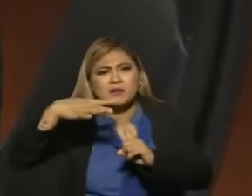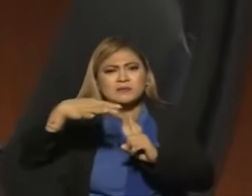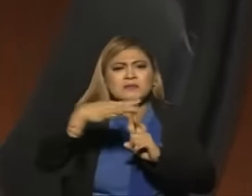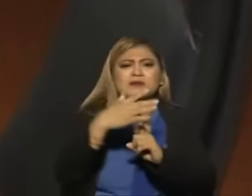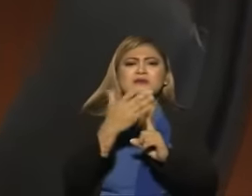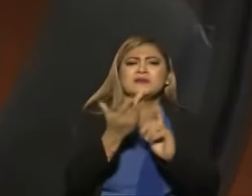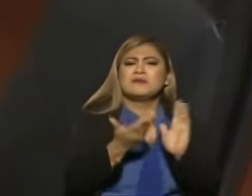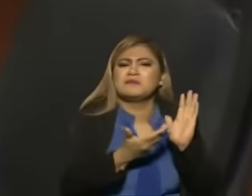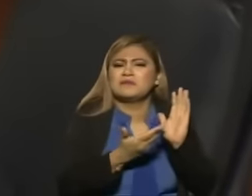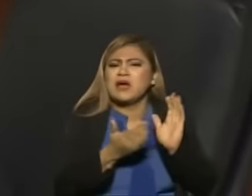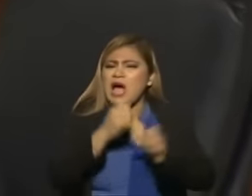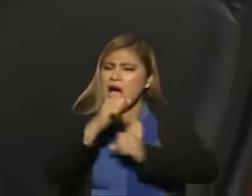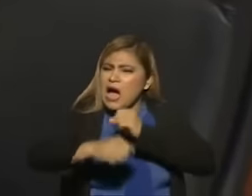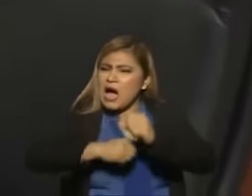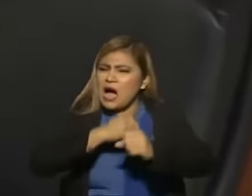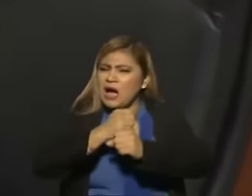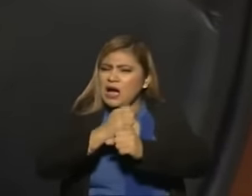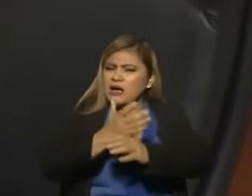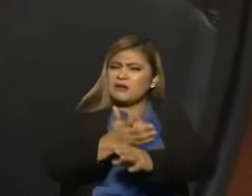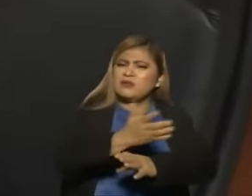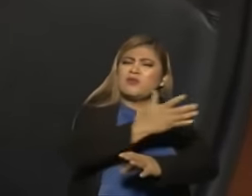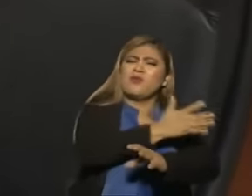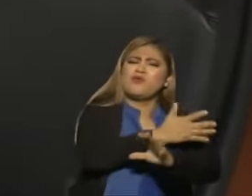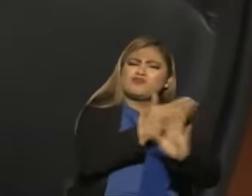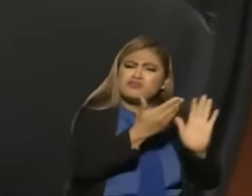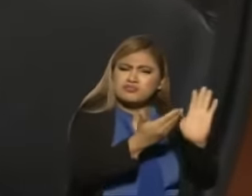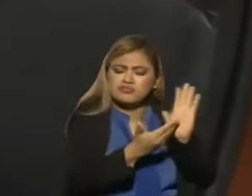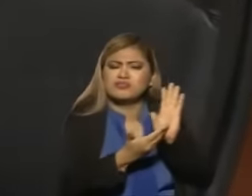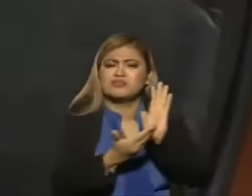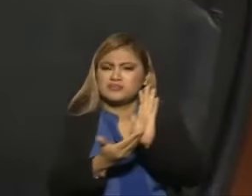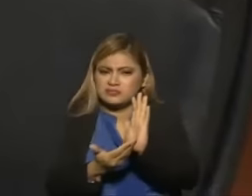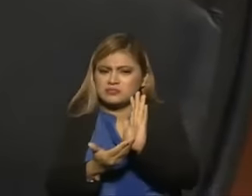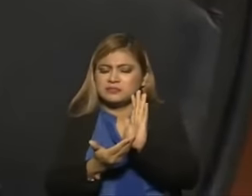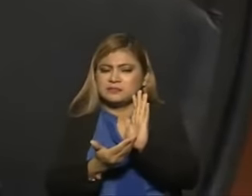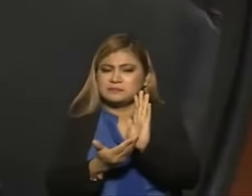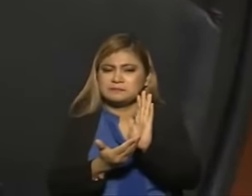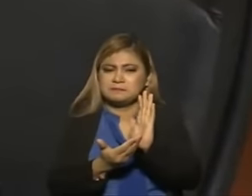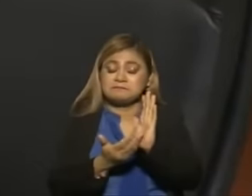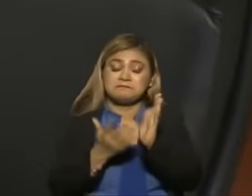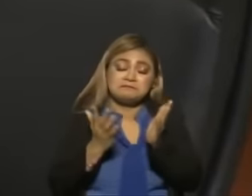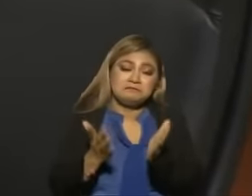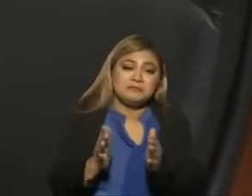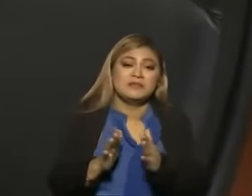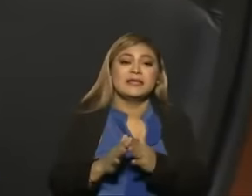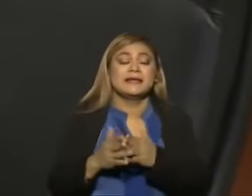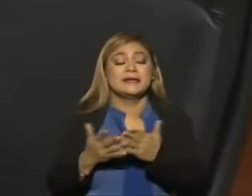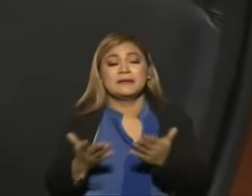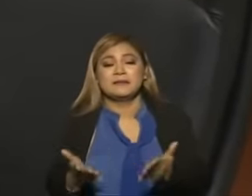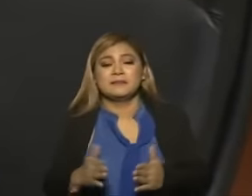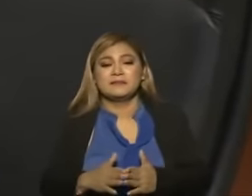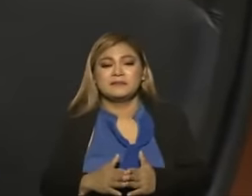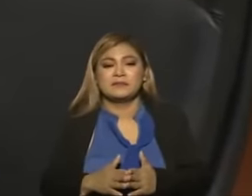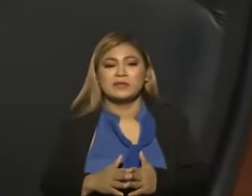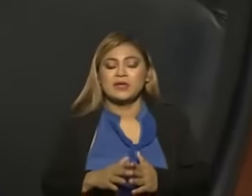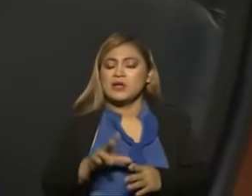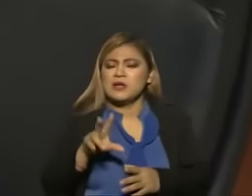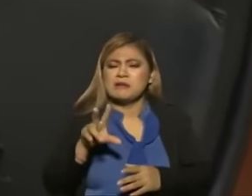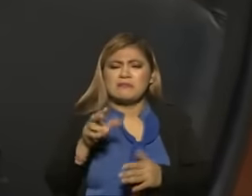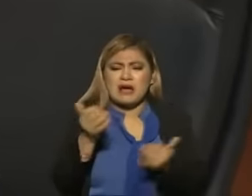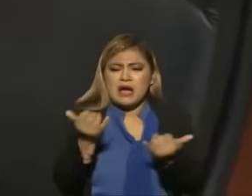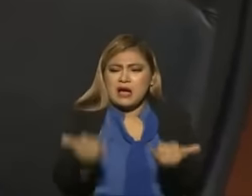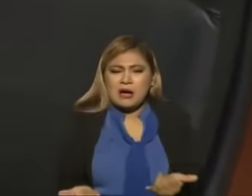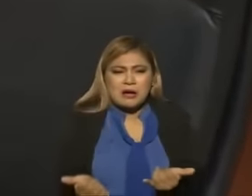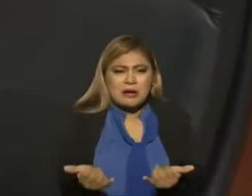años se logrará este plan general de cierre de minas, ya que no vemos